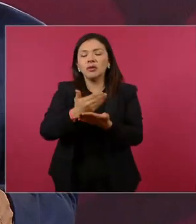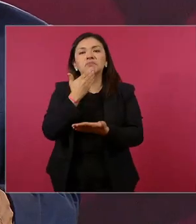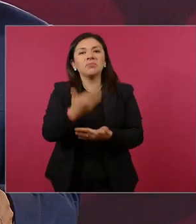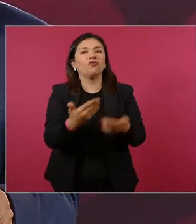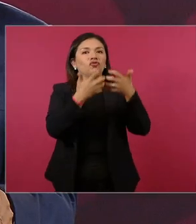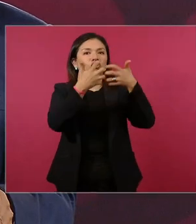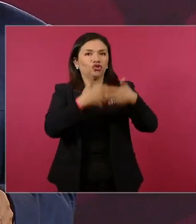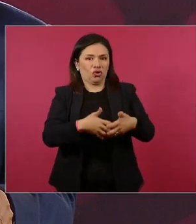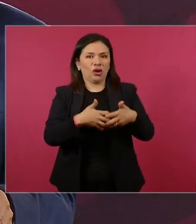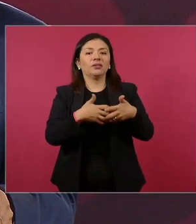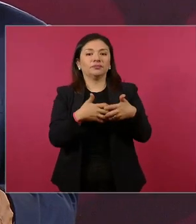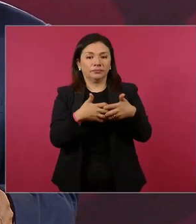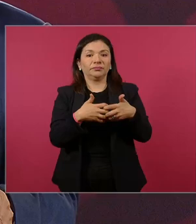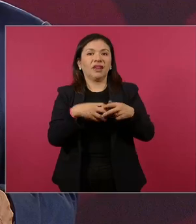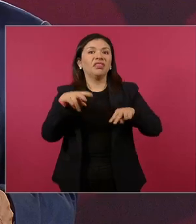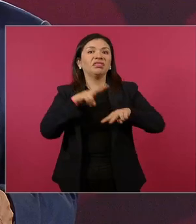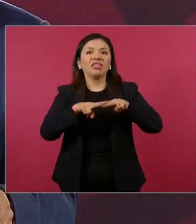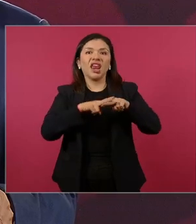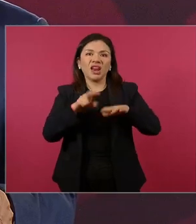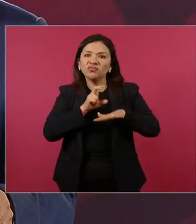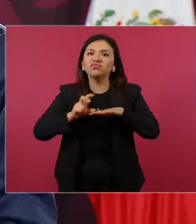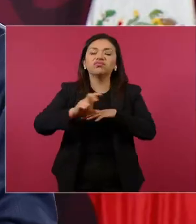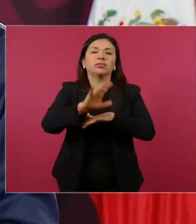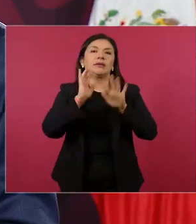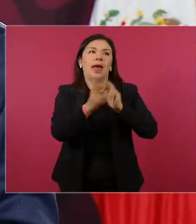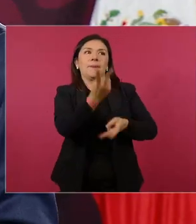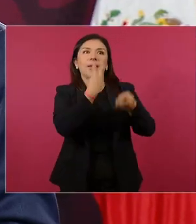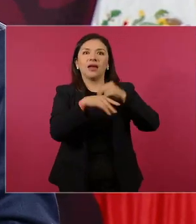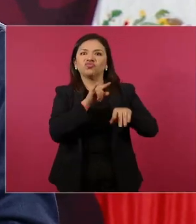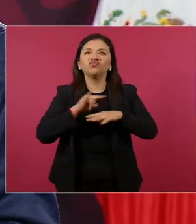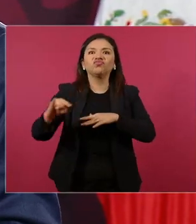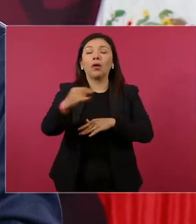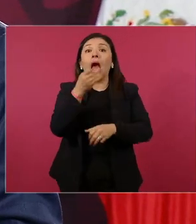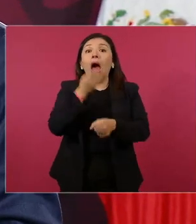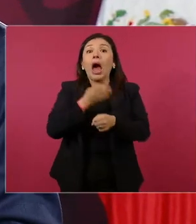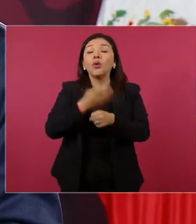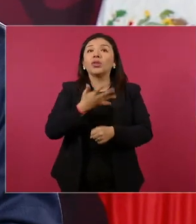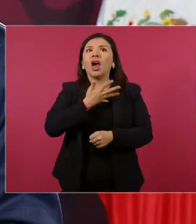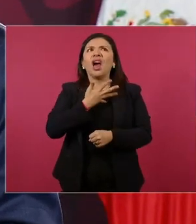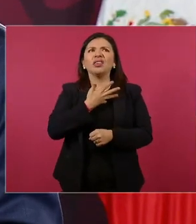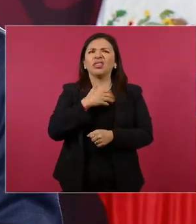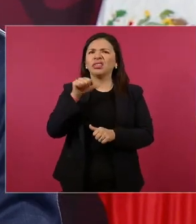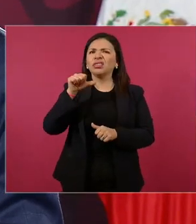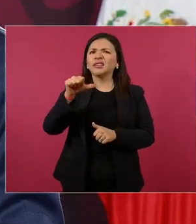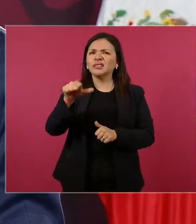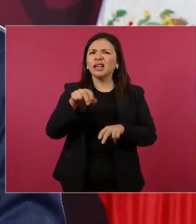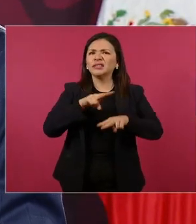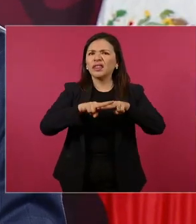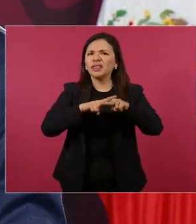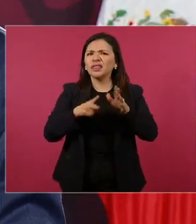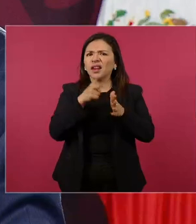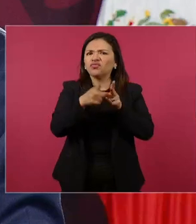funcionando los trenes. Ahora hay 16 trenes, pero en total van a ser